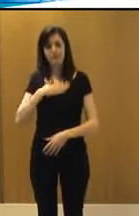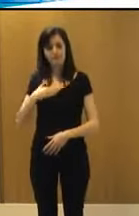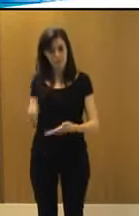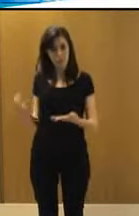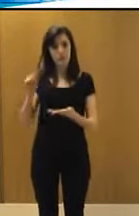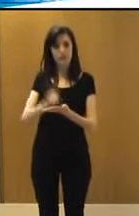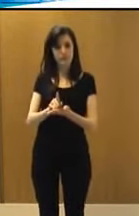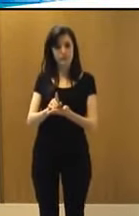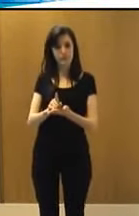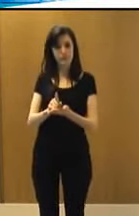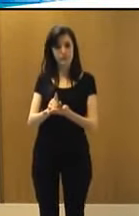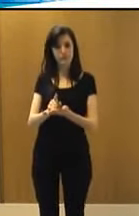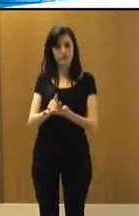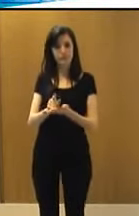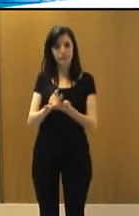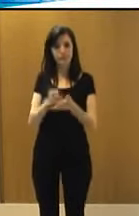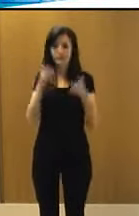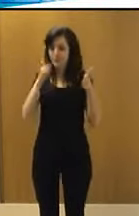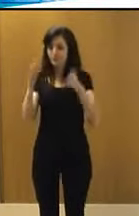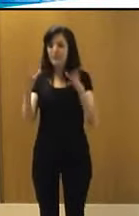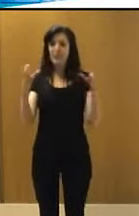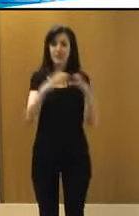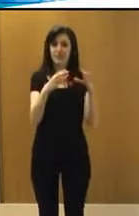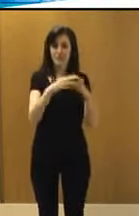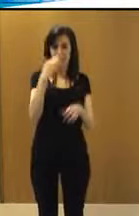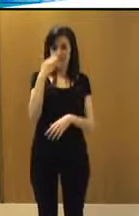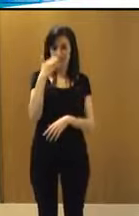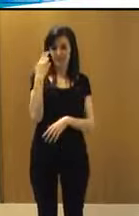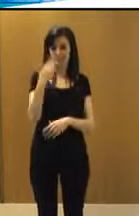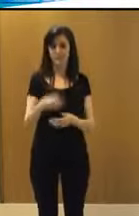vez lo que intentamos es ir a por centros de interés.